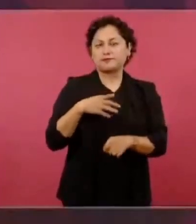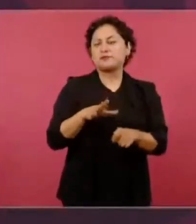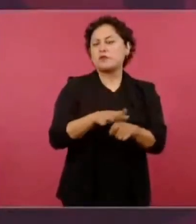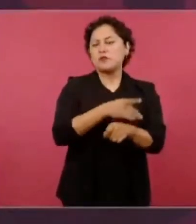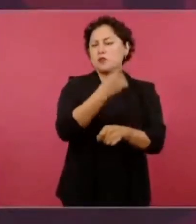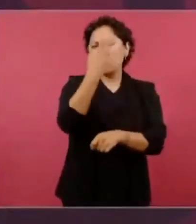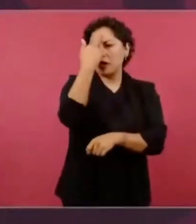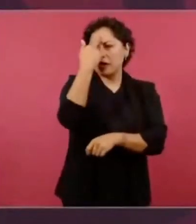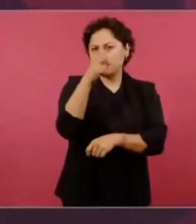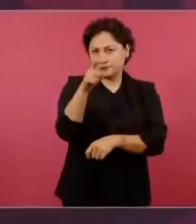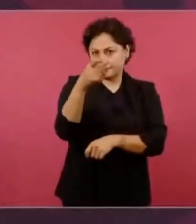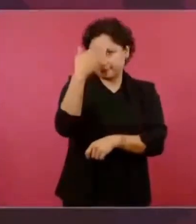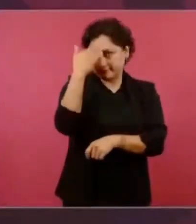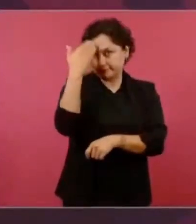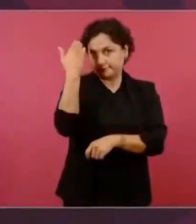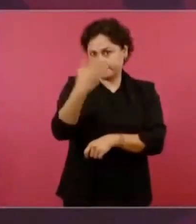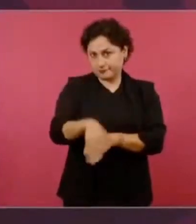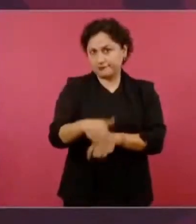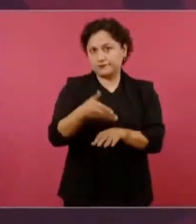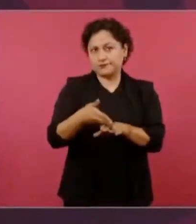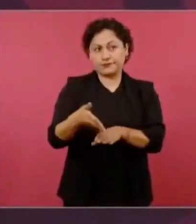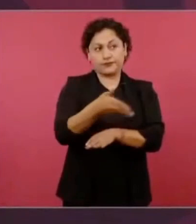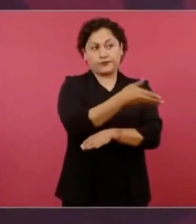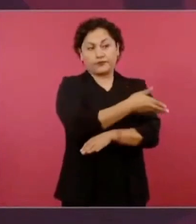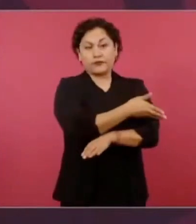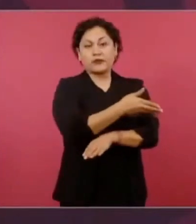el Estado no debe de intervenir en nada,